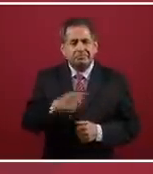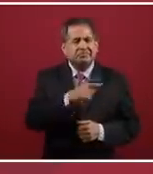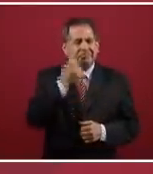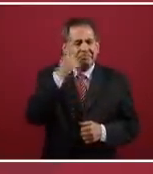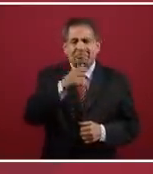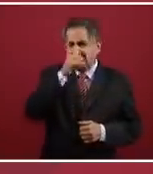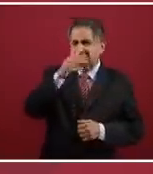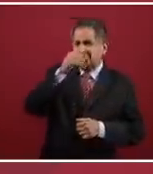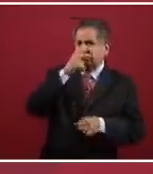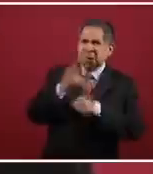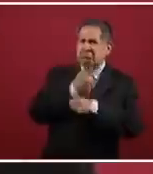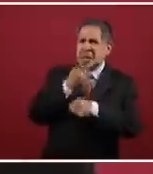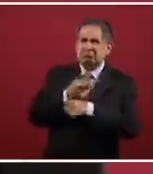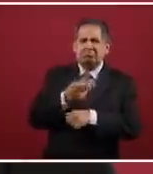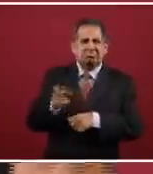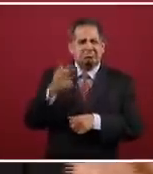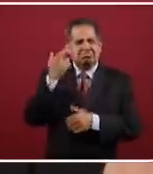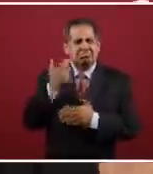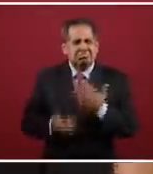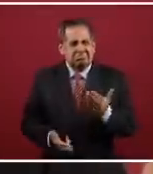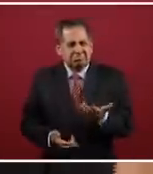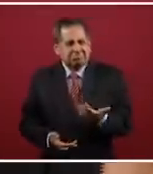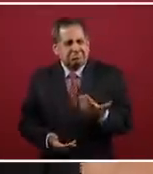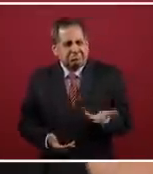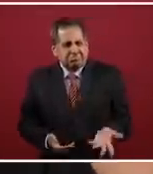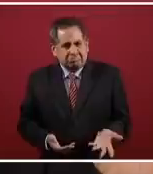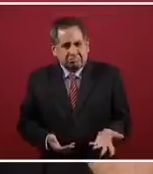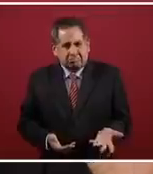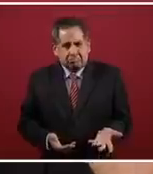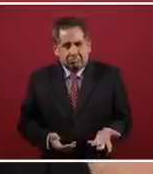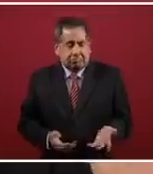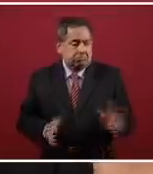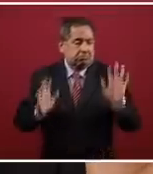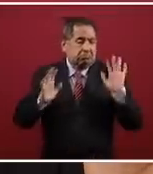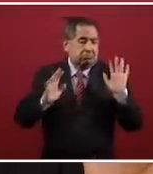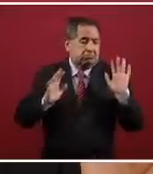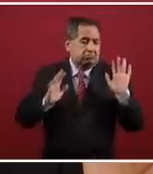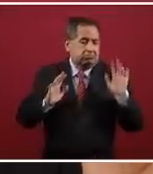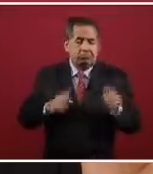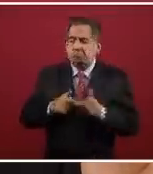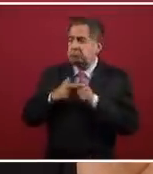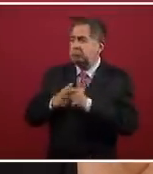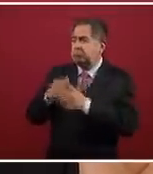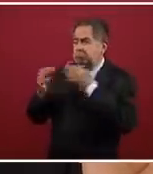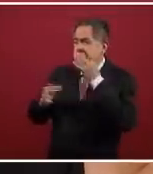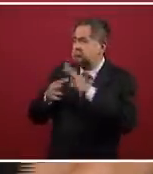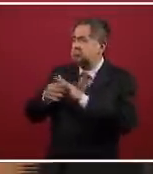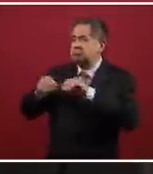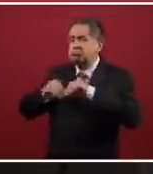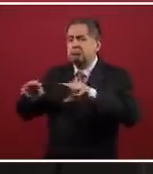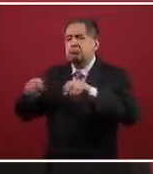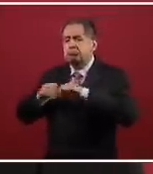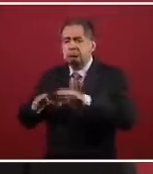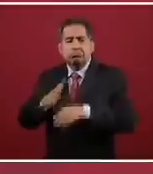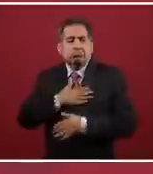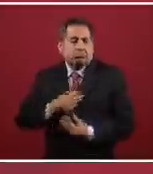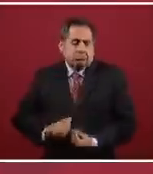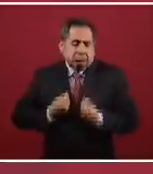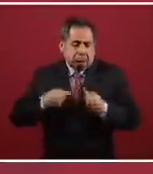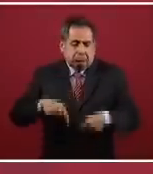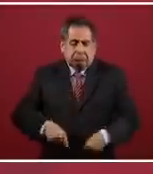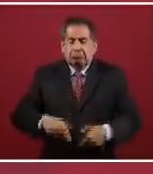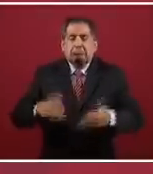con eso. Porque nosotros nos vamos a seguir comunicando. Ya vivo aquí.